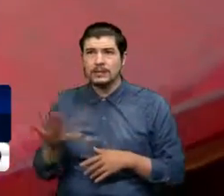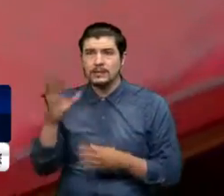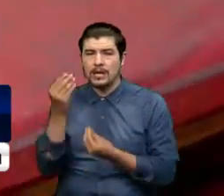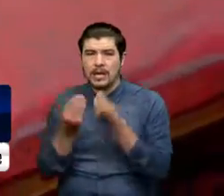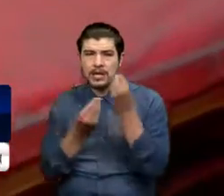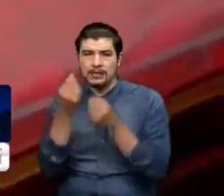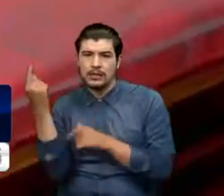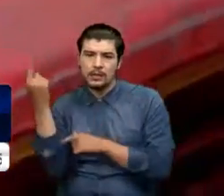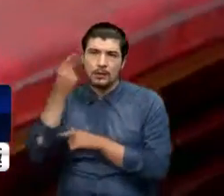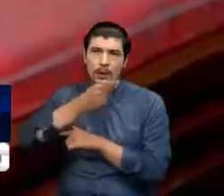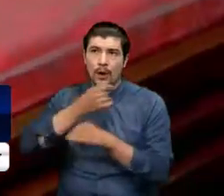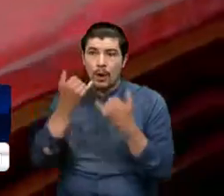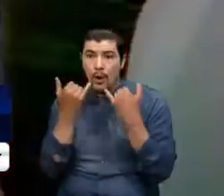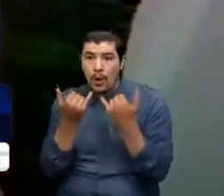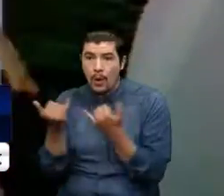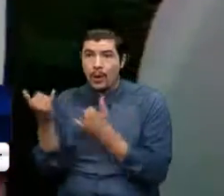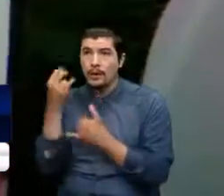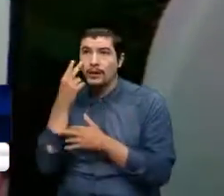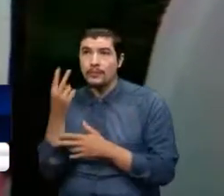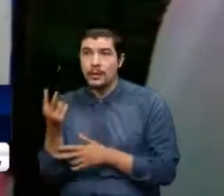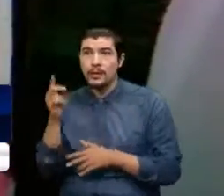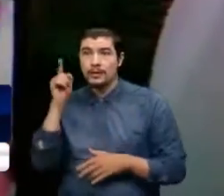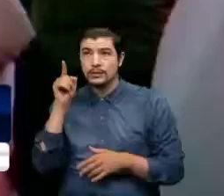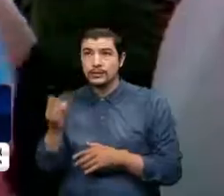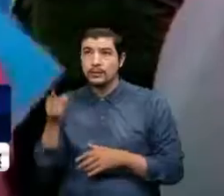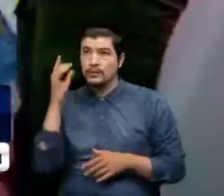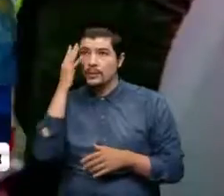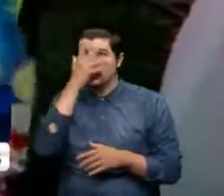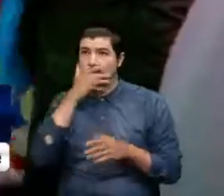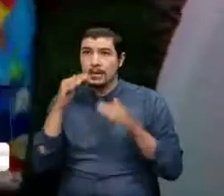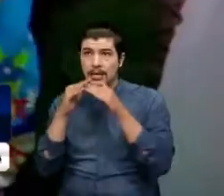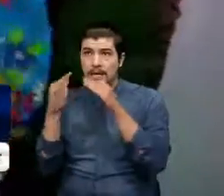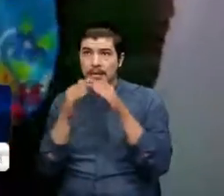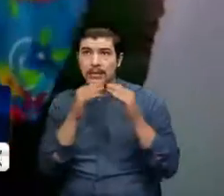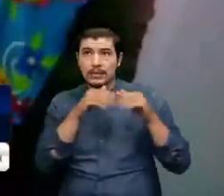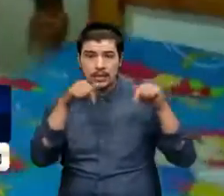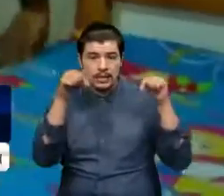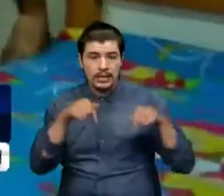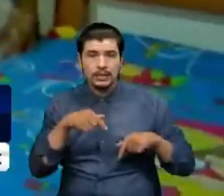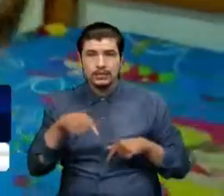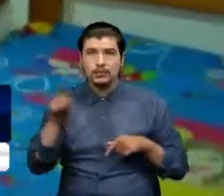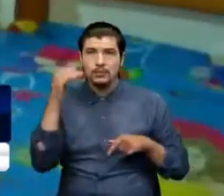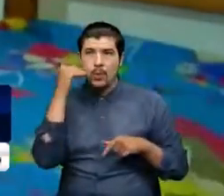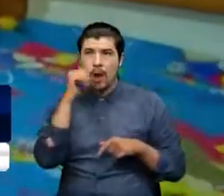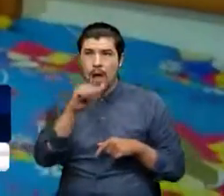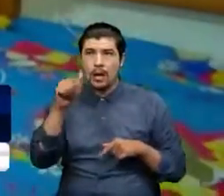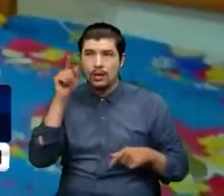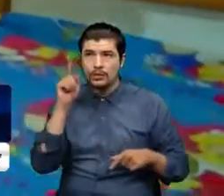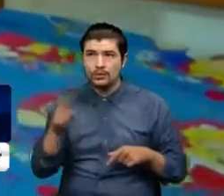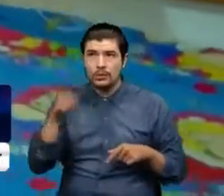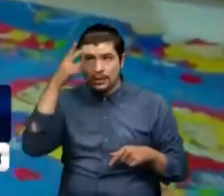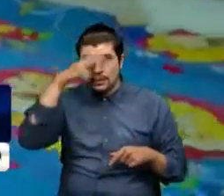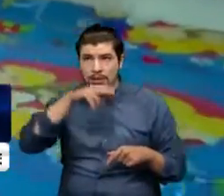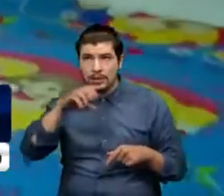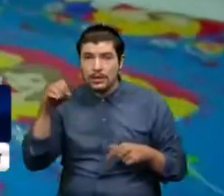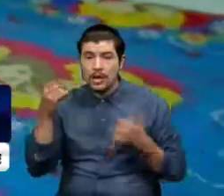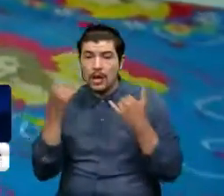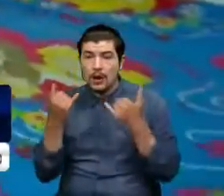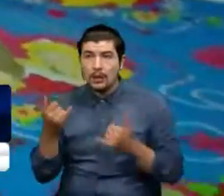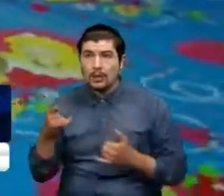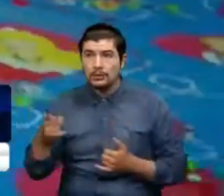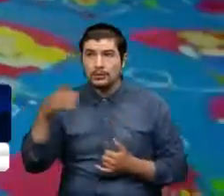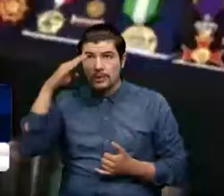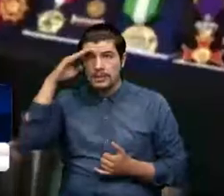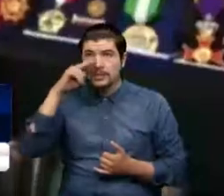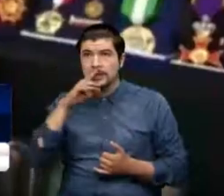hoy esta es la cara de esta bonita casa y habitación para esta mujer y sus hijos. Optaron estos policías de una forma